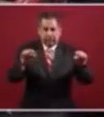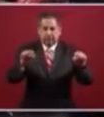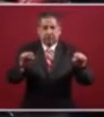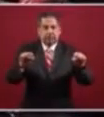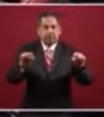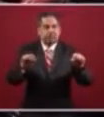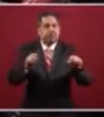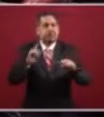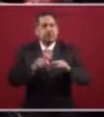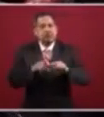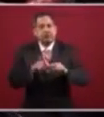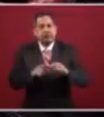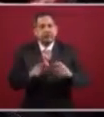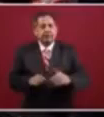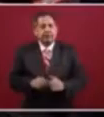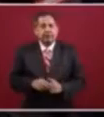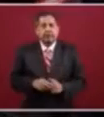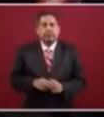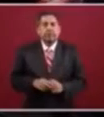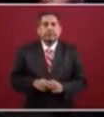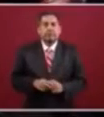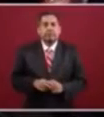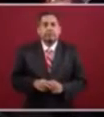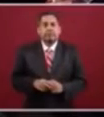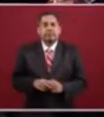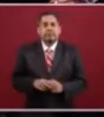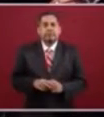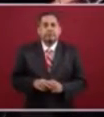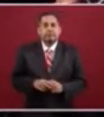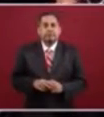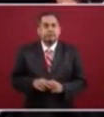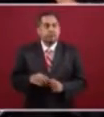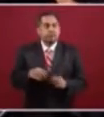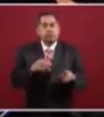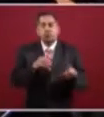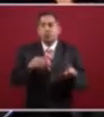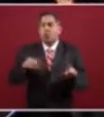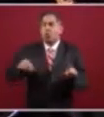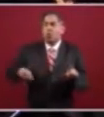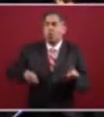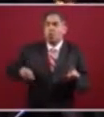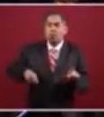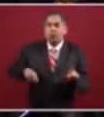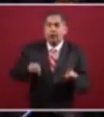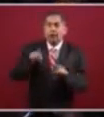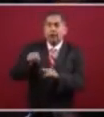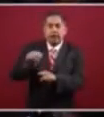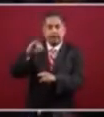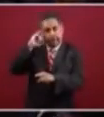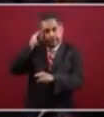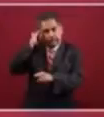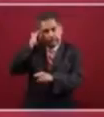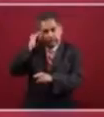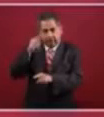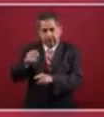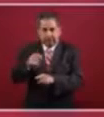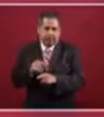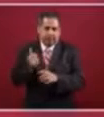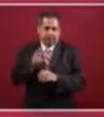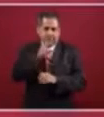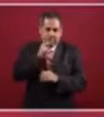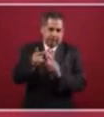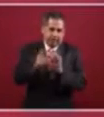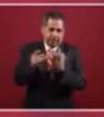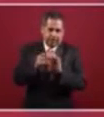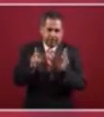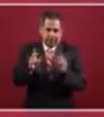de qué no era culpa de el indígena utilizó otro